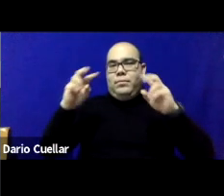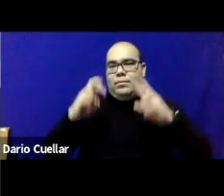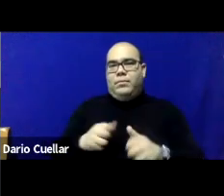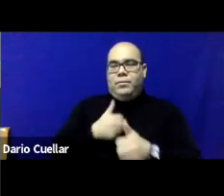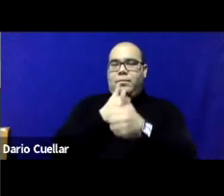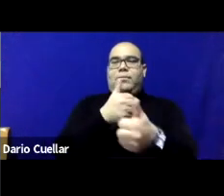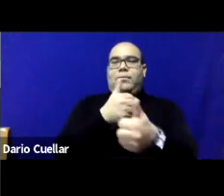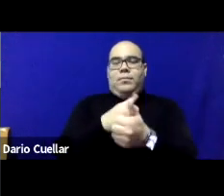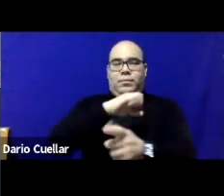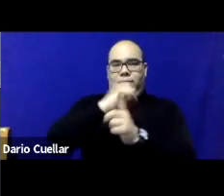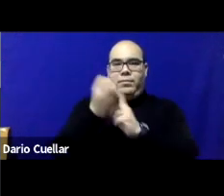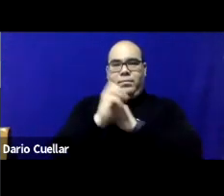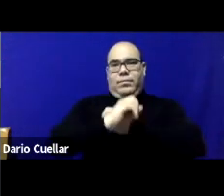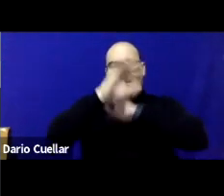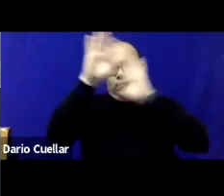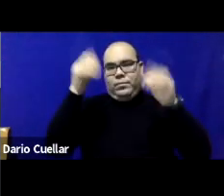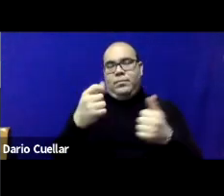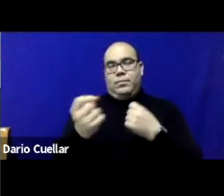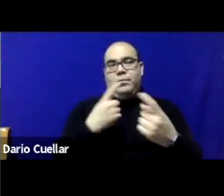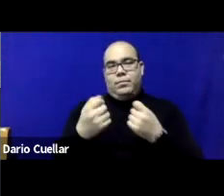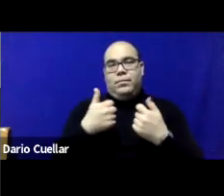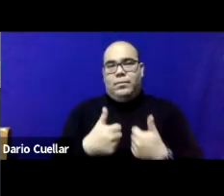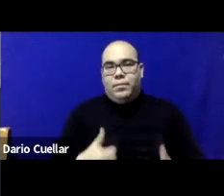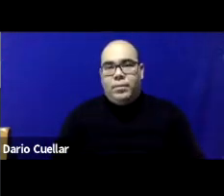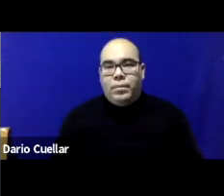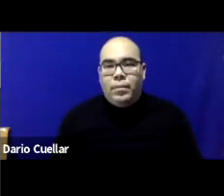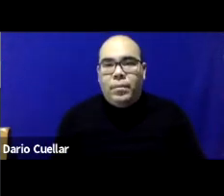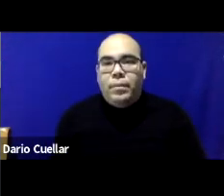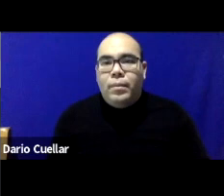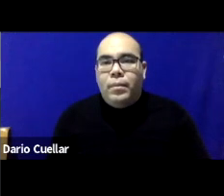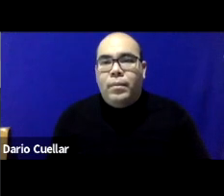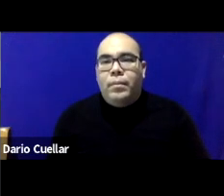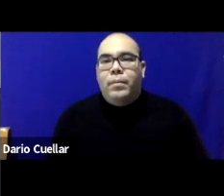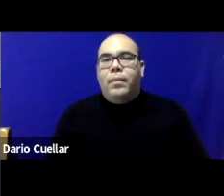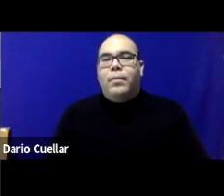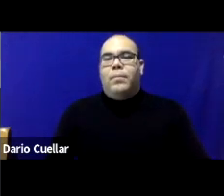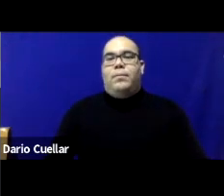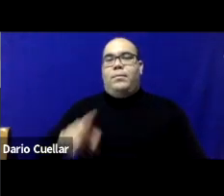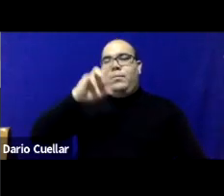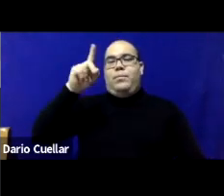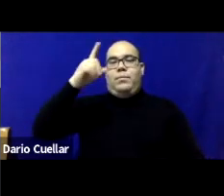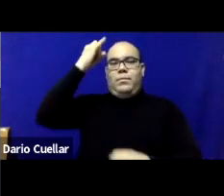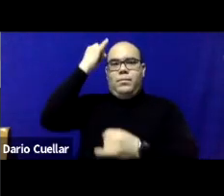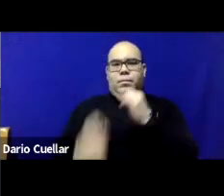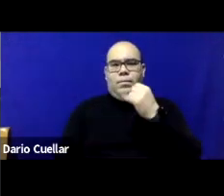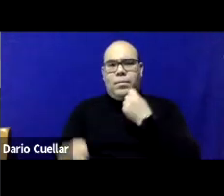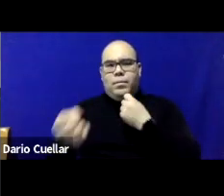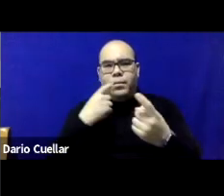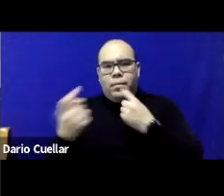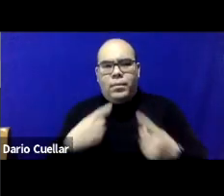clave. Entonces, súper. Bueno, voy a continuar. Dime. Tenemos otra última pregunta, no sé si